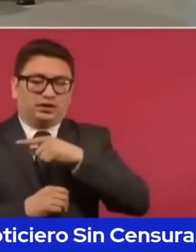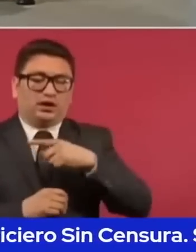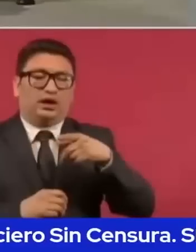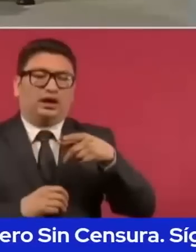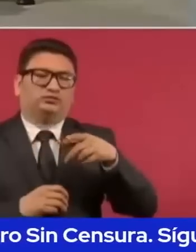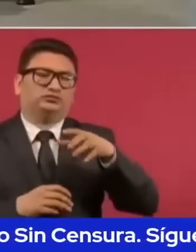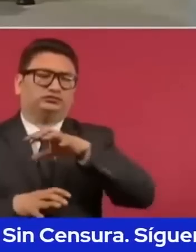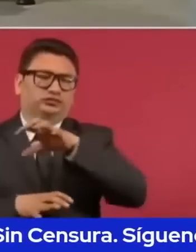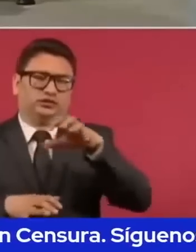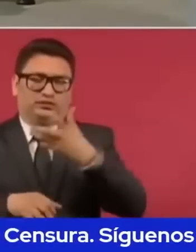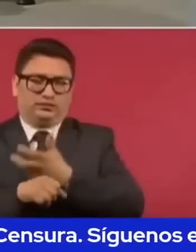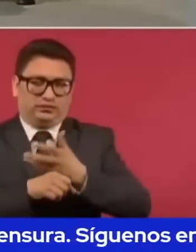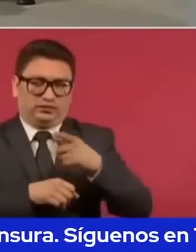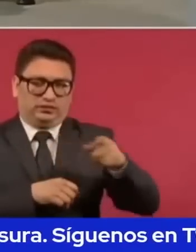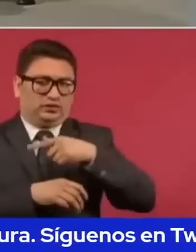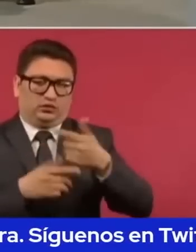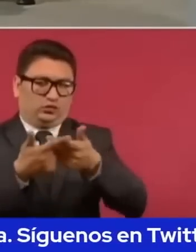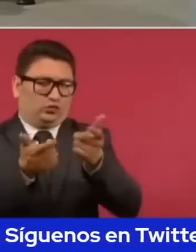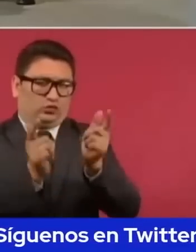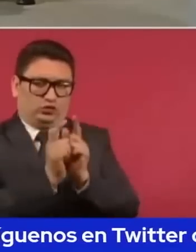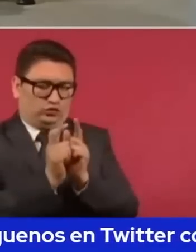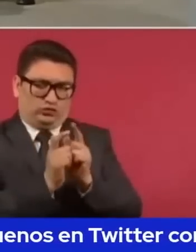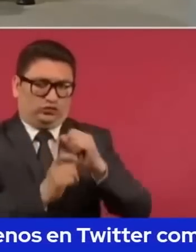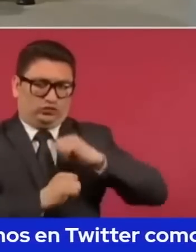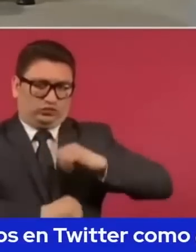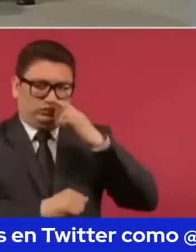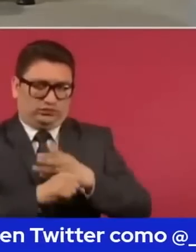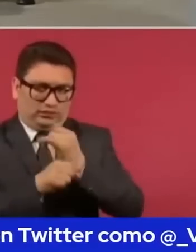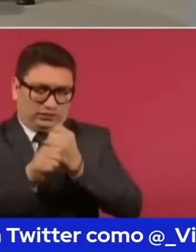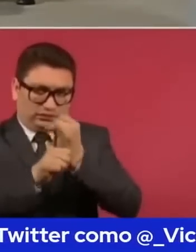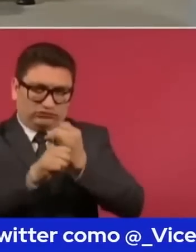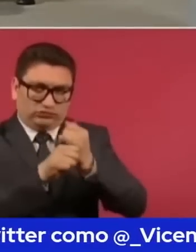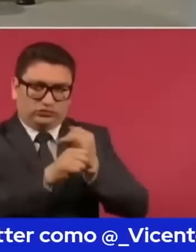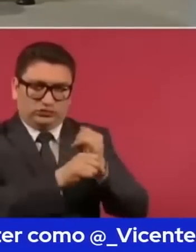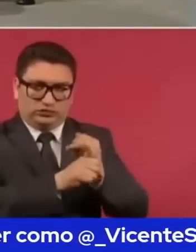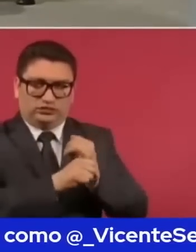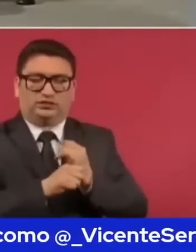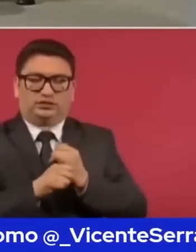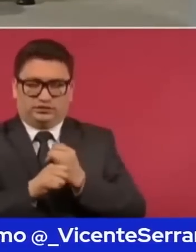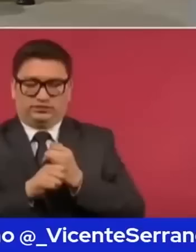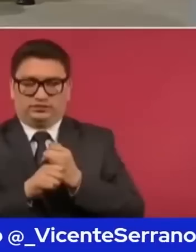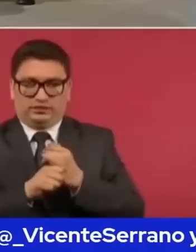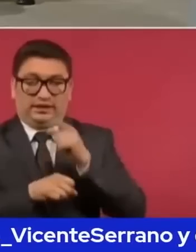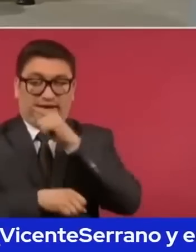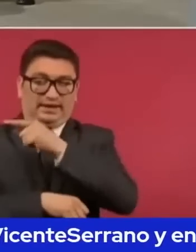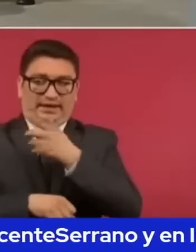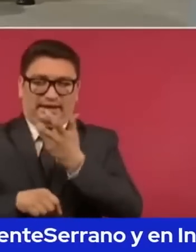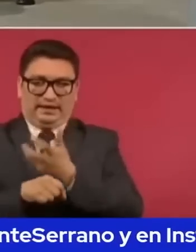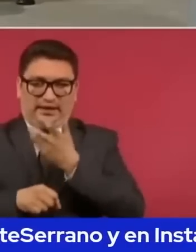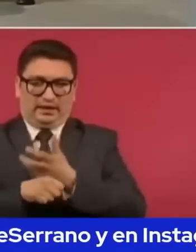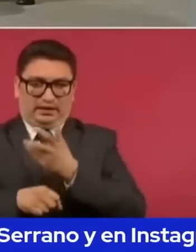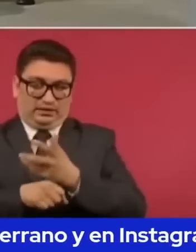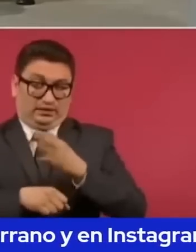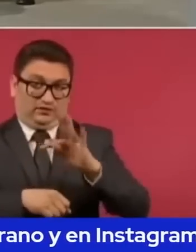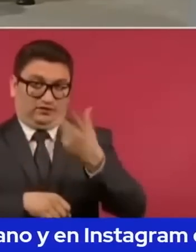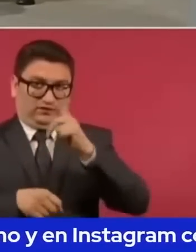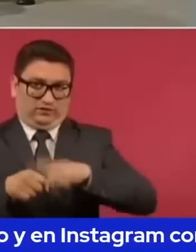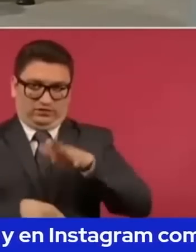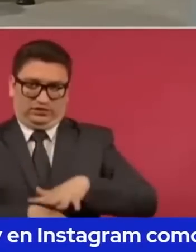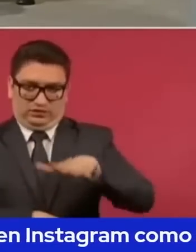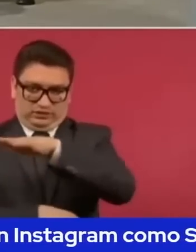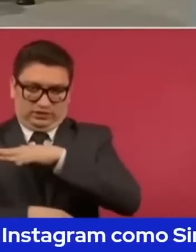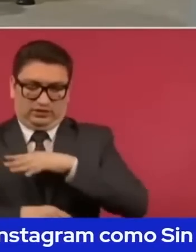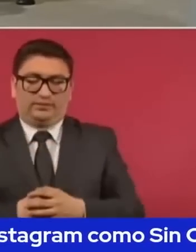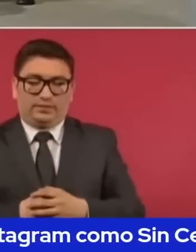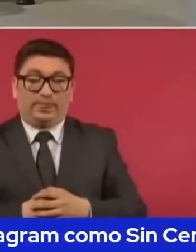sea cualquier agencia de investigación, de aplicación de ley de los Estados Unidos a nivel federal,